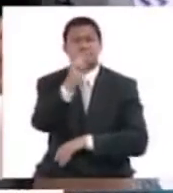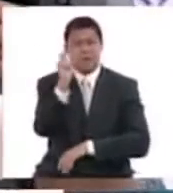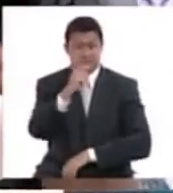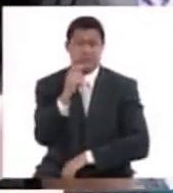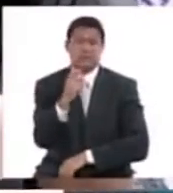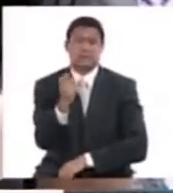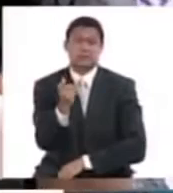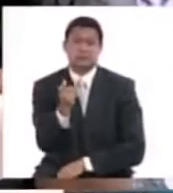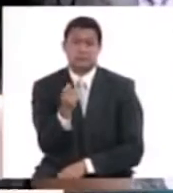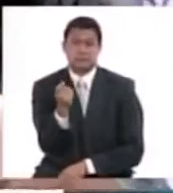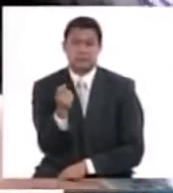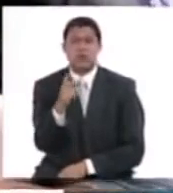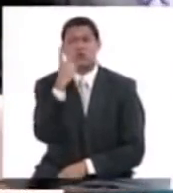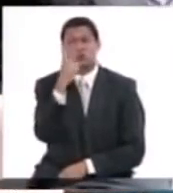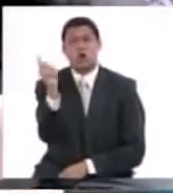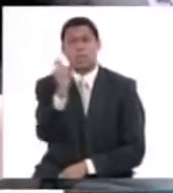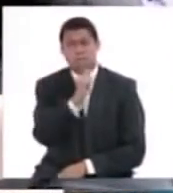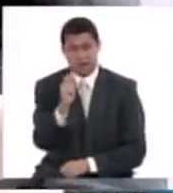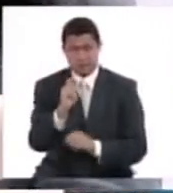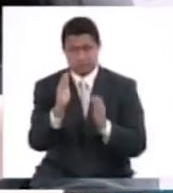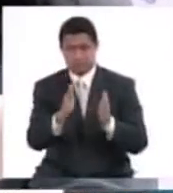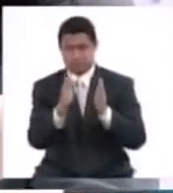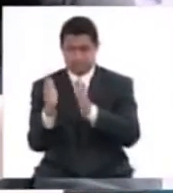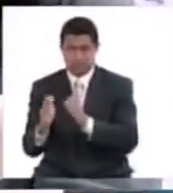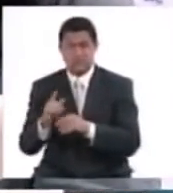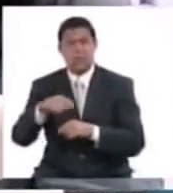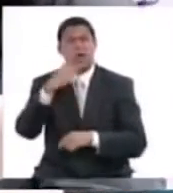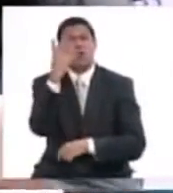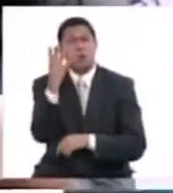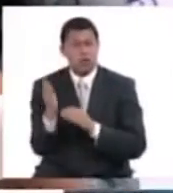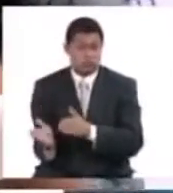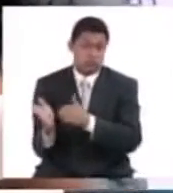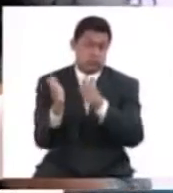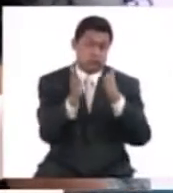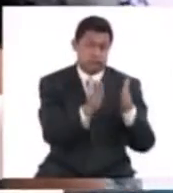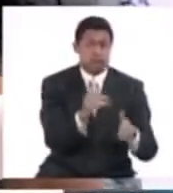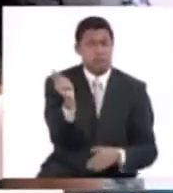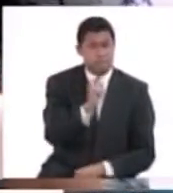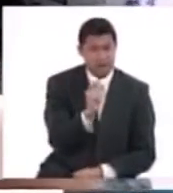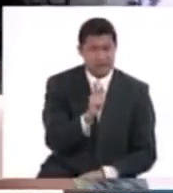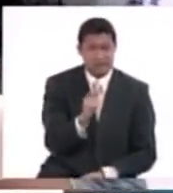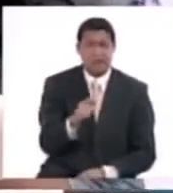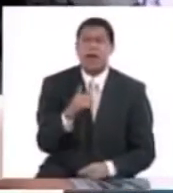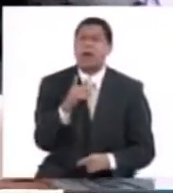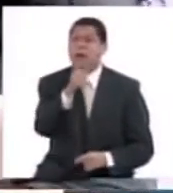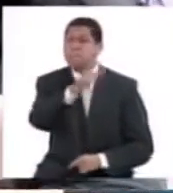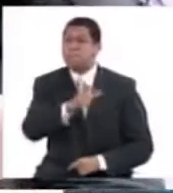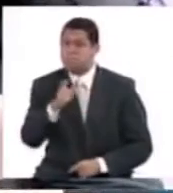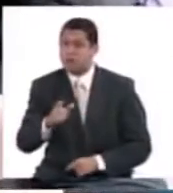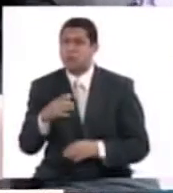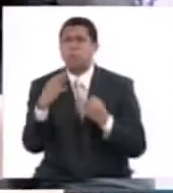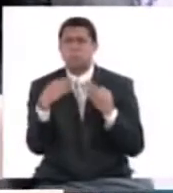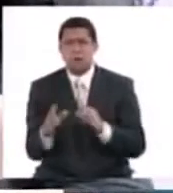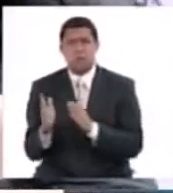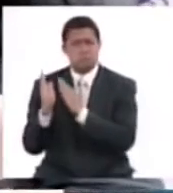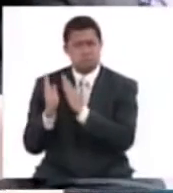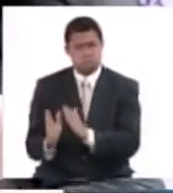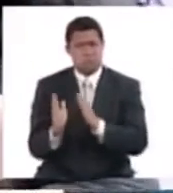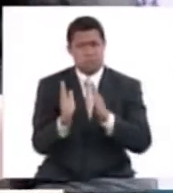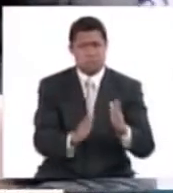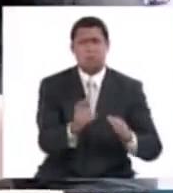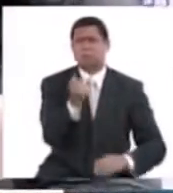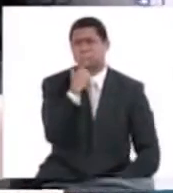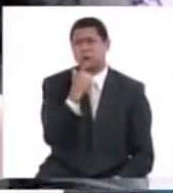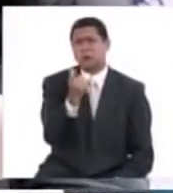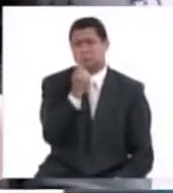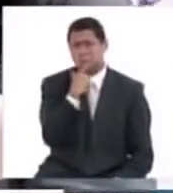tratamiento, 2 meses la primera fase y 4 meses la segunda fase. Si el paciente cumple rigurosamente con su tratamiento,